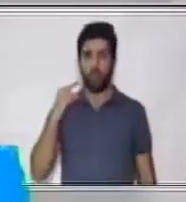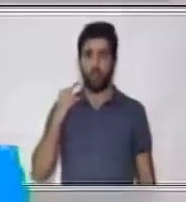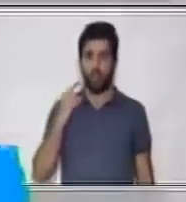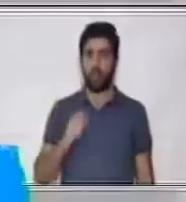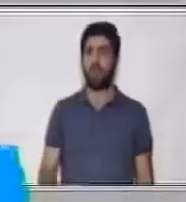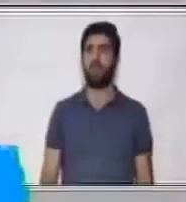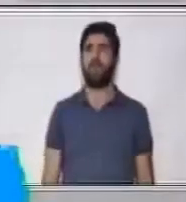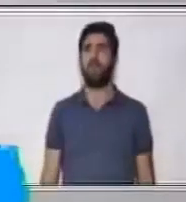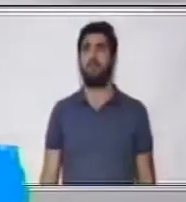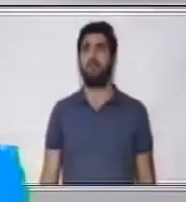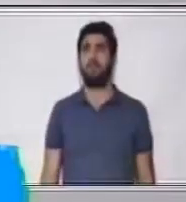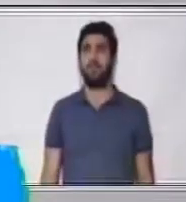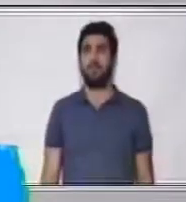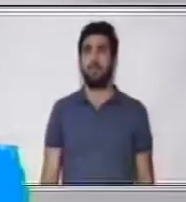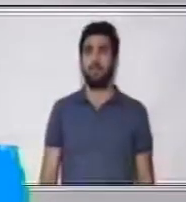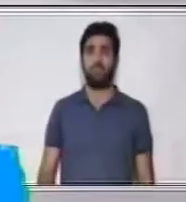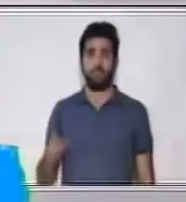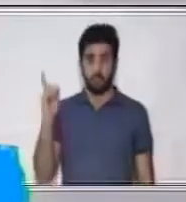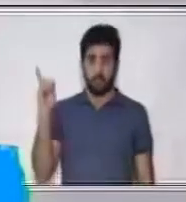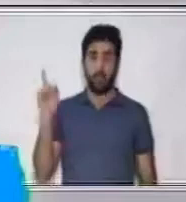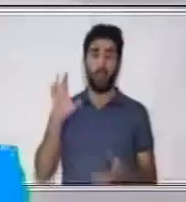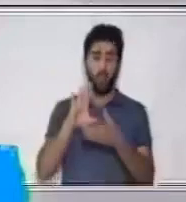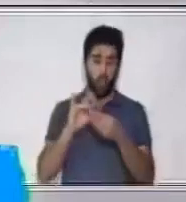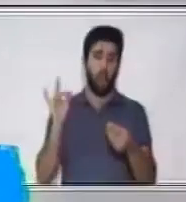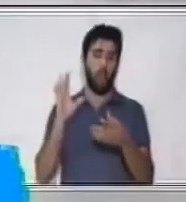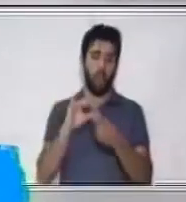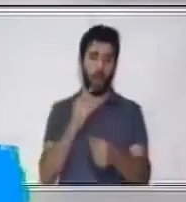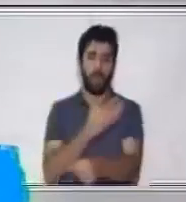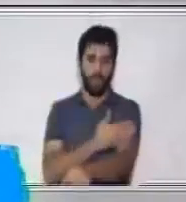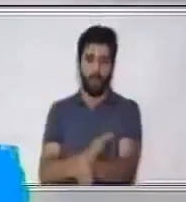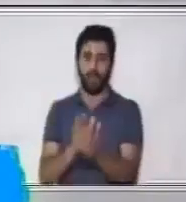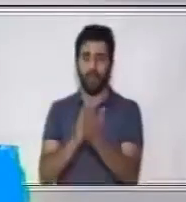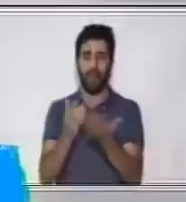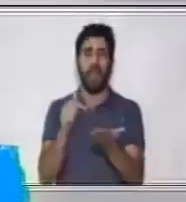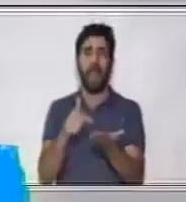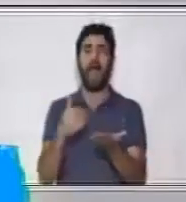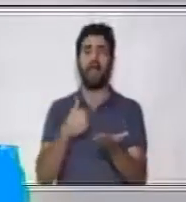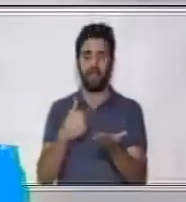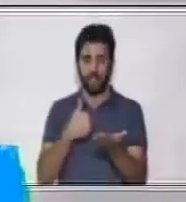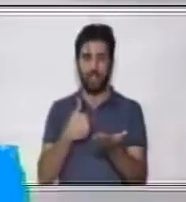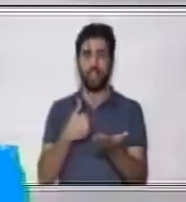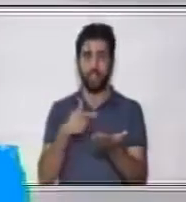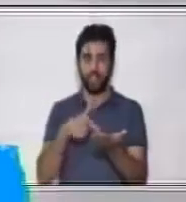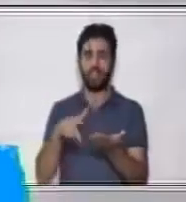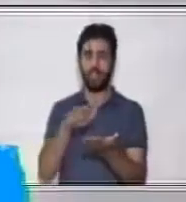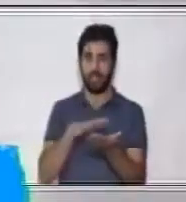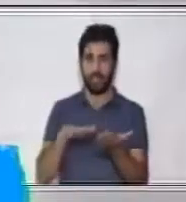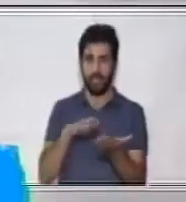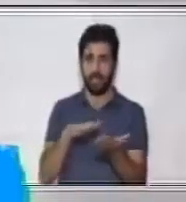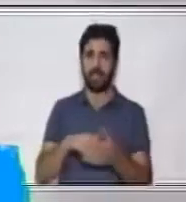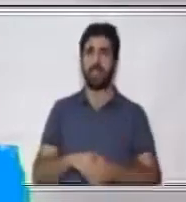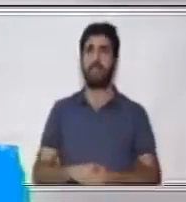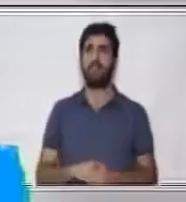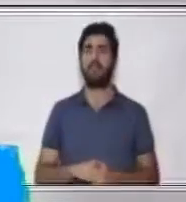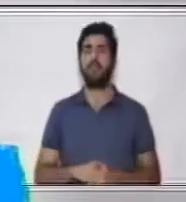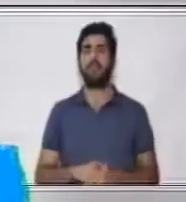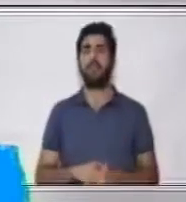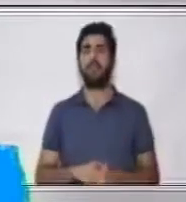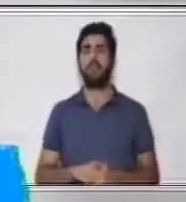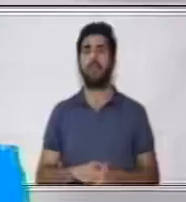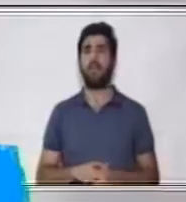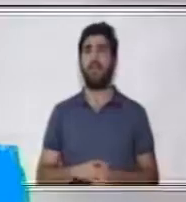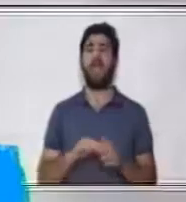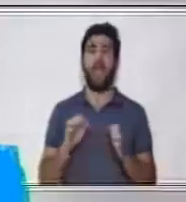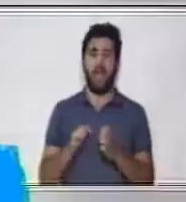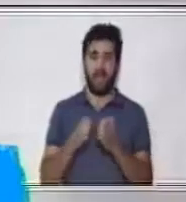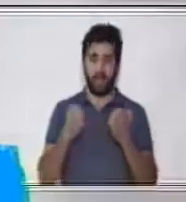Roja. ¿Es un personaje de cuento? Sí, definitivamente es un personaje de cuento. Entonces